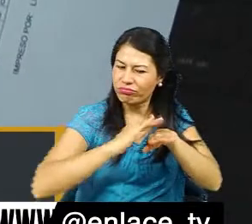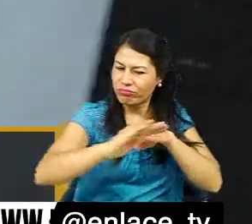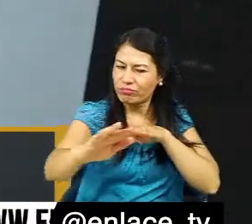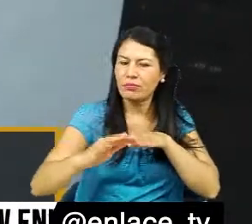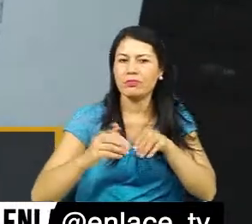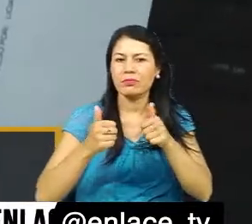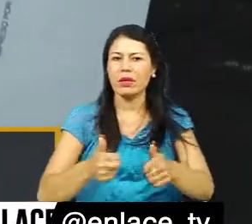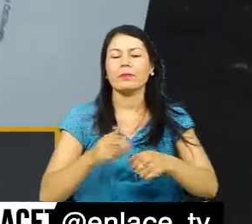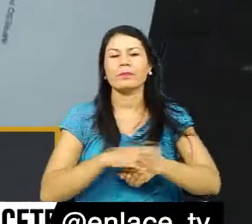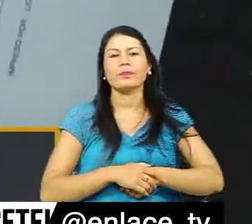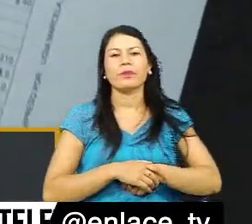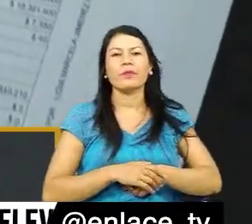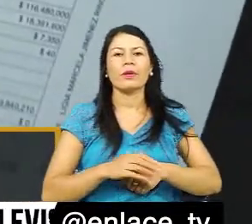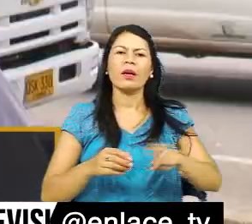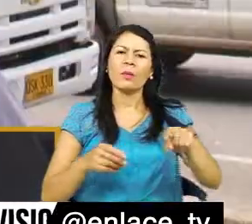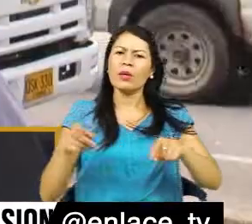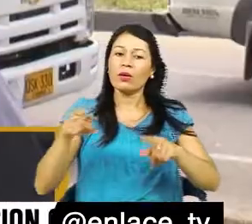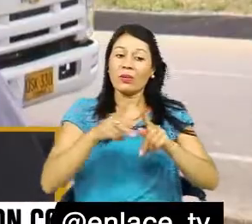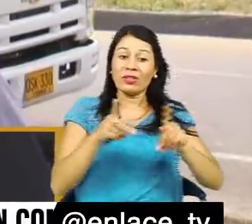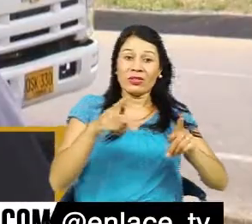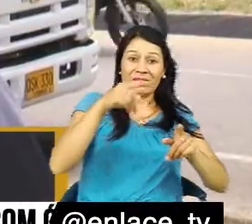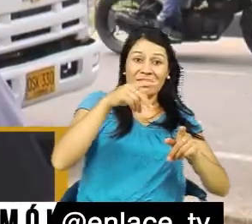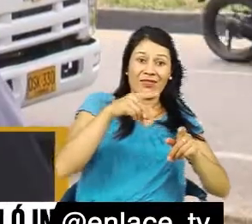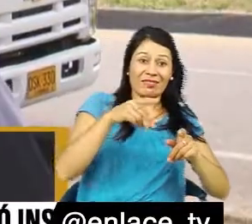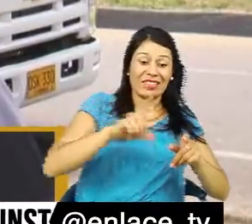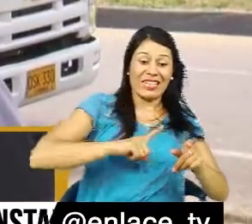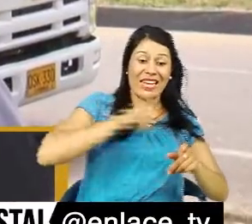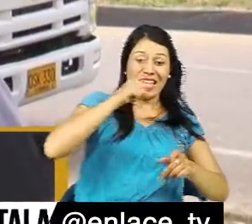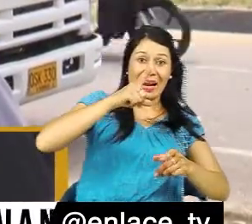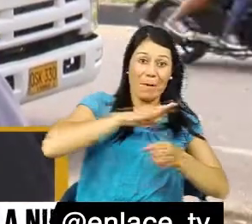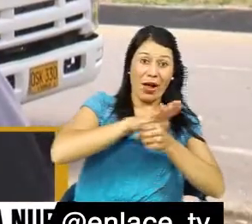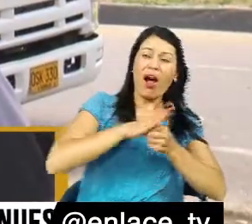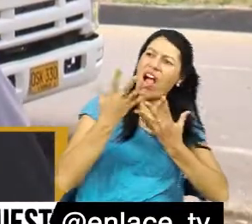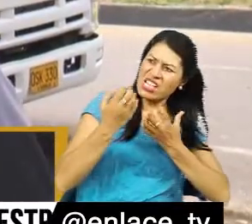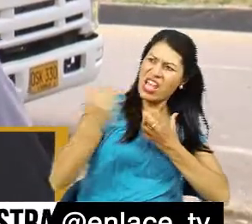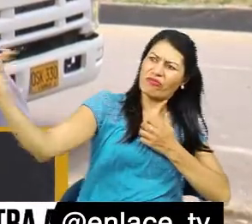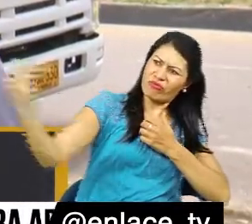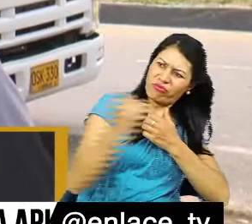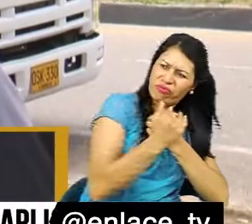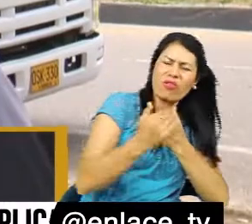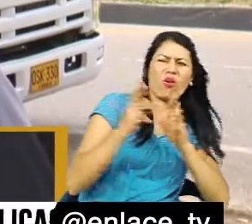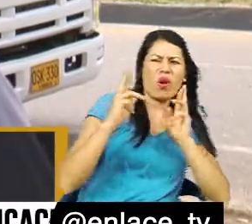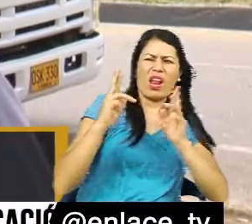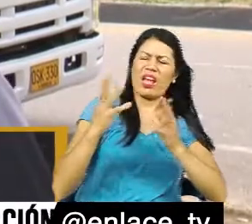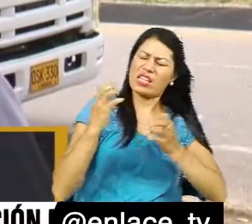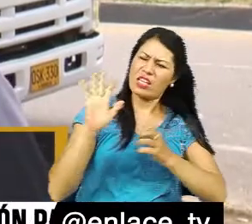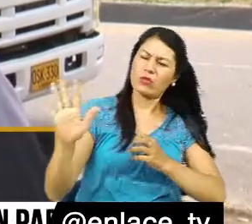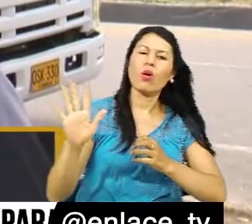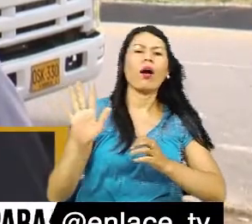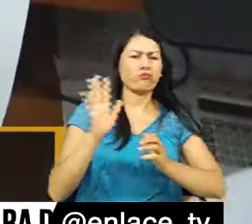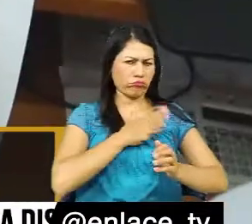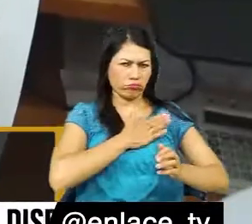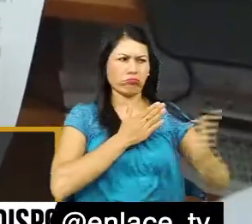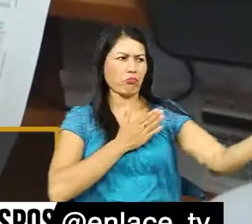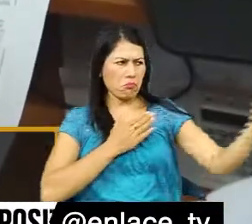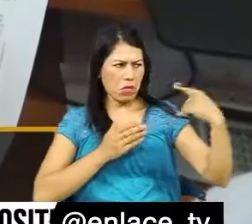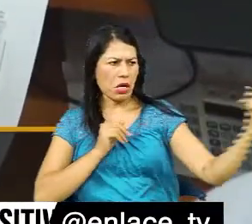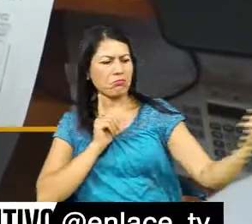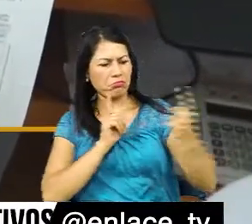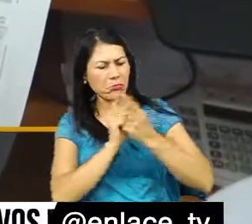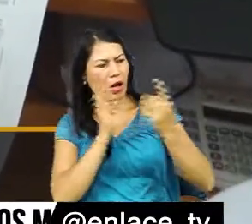tener Hacienda en su barrio? Se puede acercar a la Secretaría de Hacienda, con mucho gusto coordinamos y entonces nos dicen qué